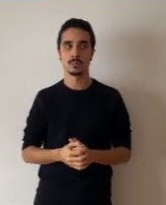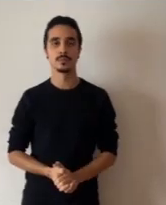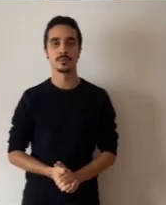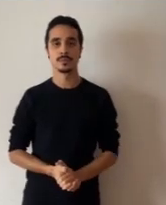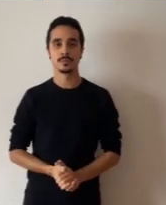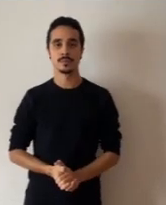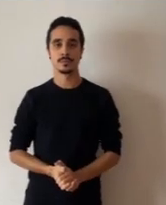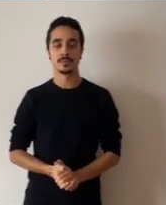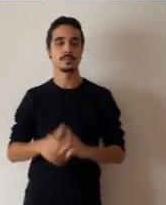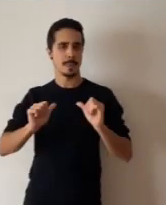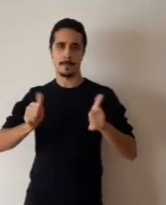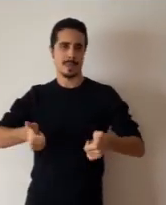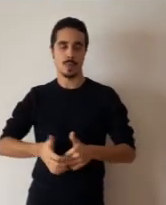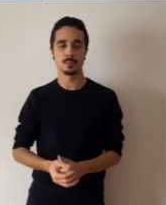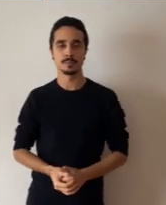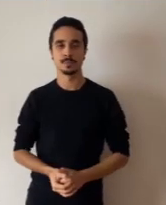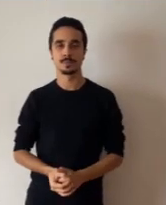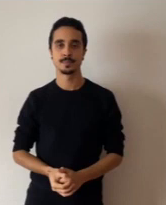dos situaciones.